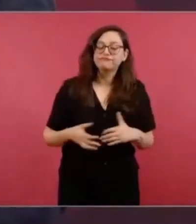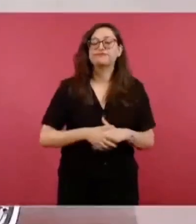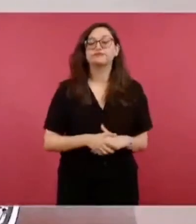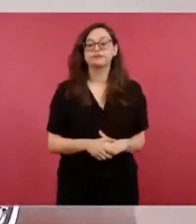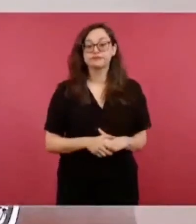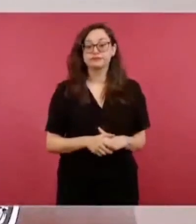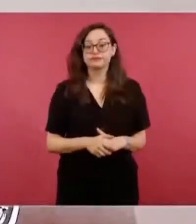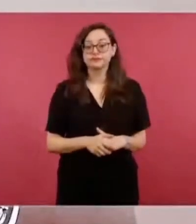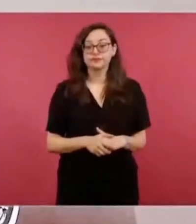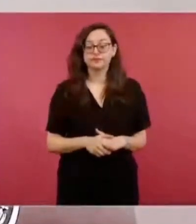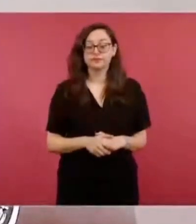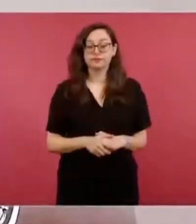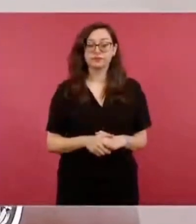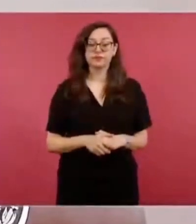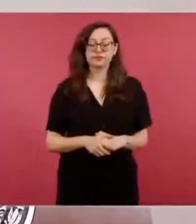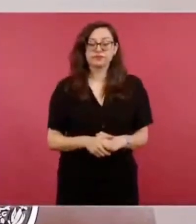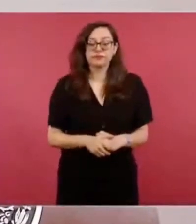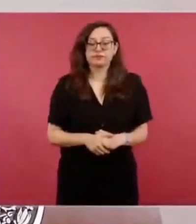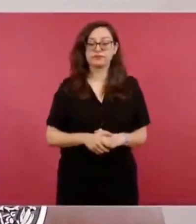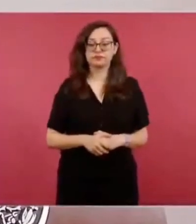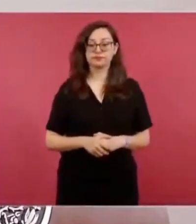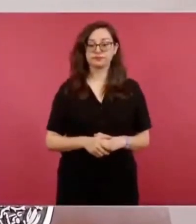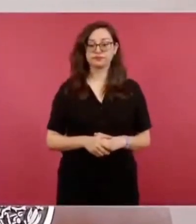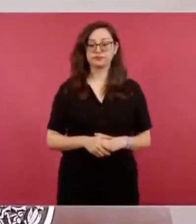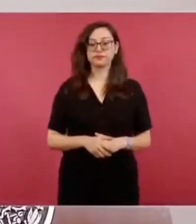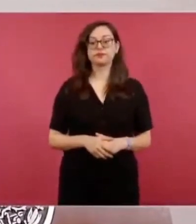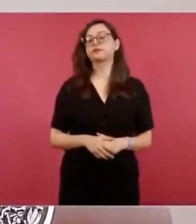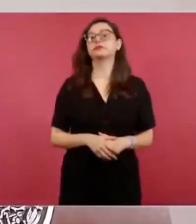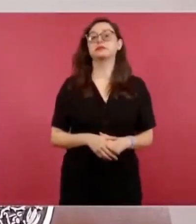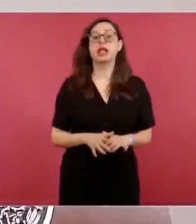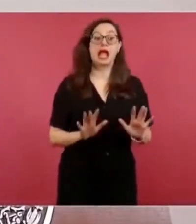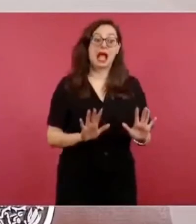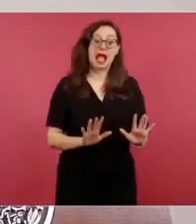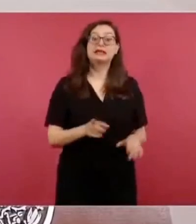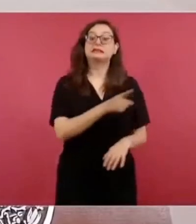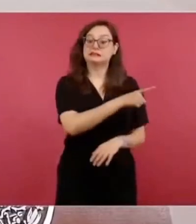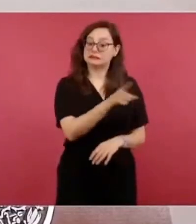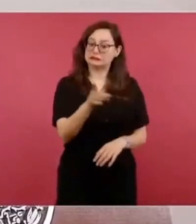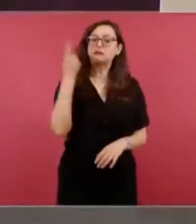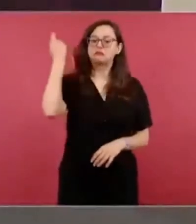Ay, no les gustaba la pensión al adulto mayor.